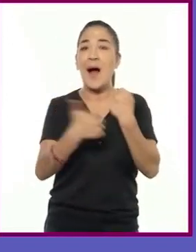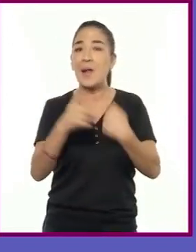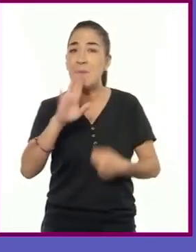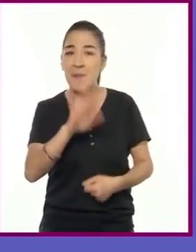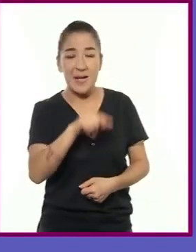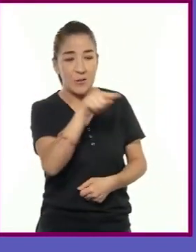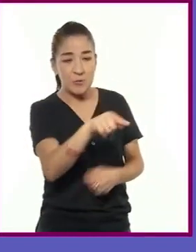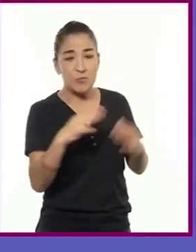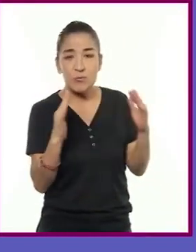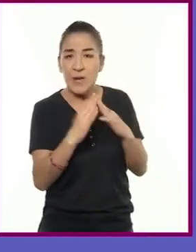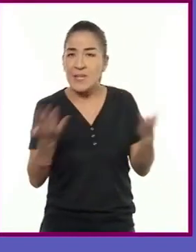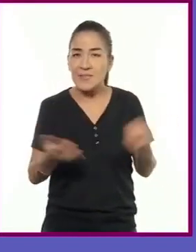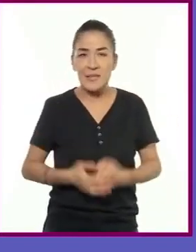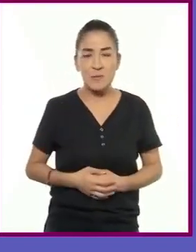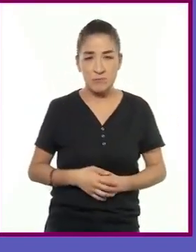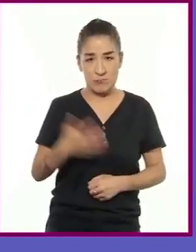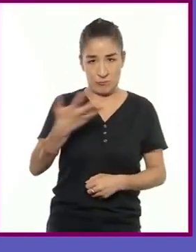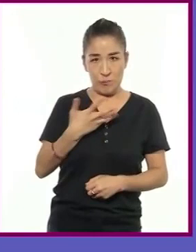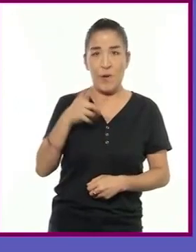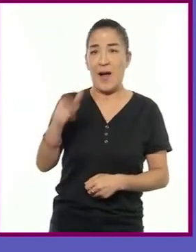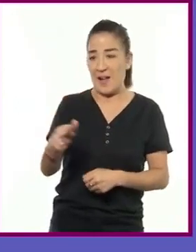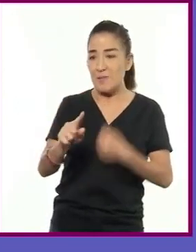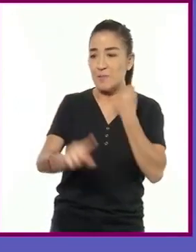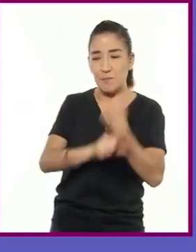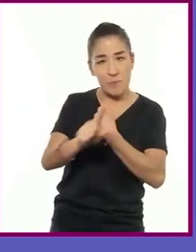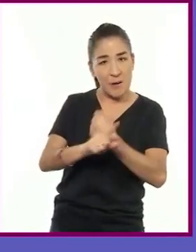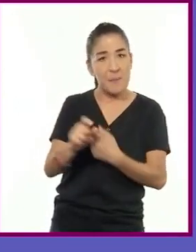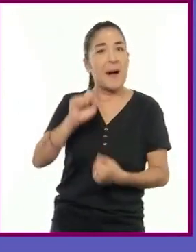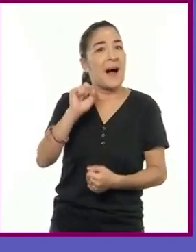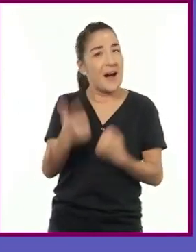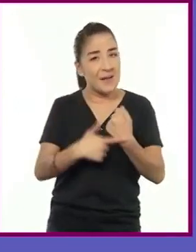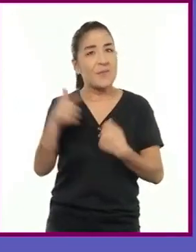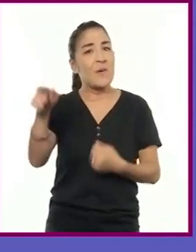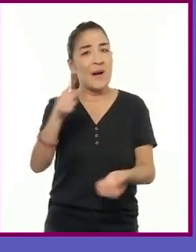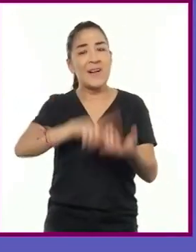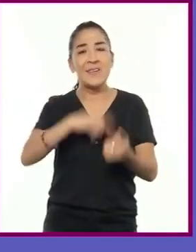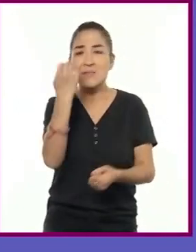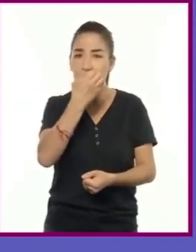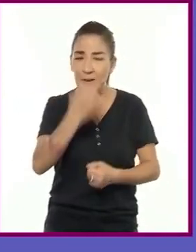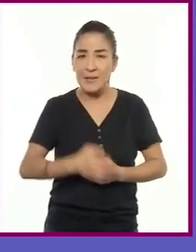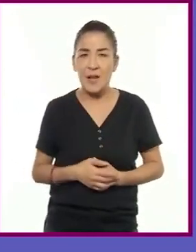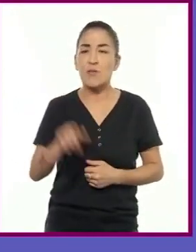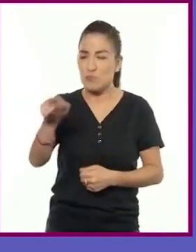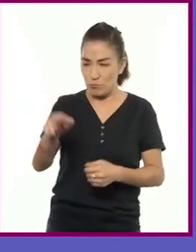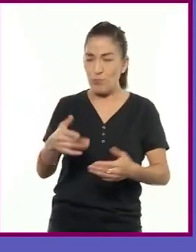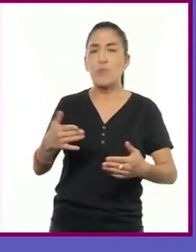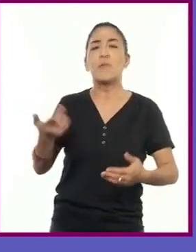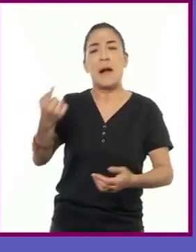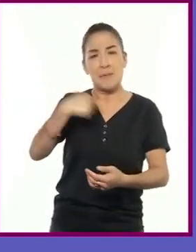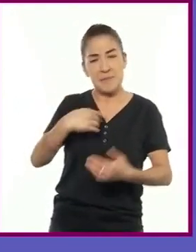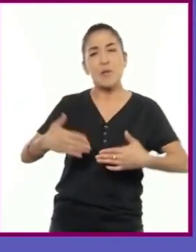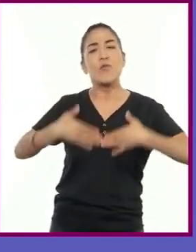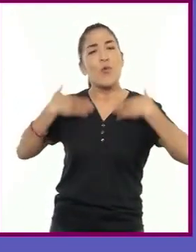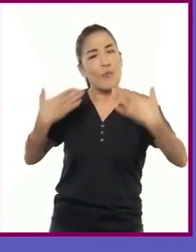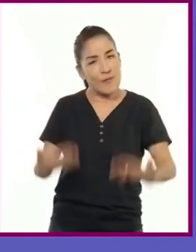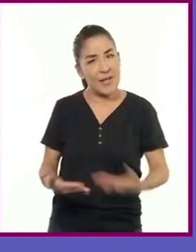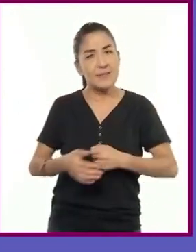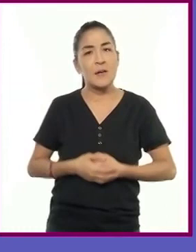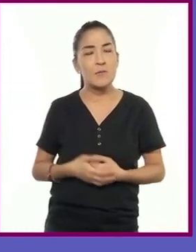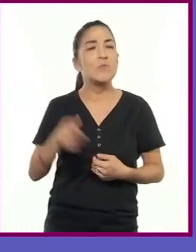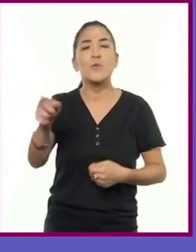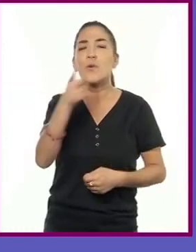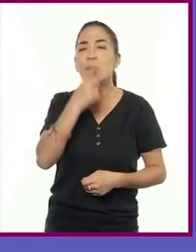casa? ¿Tuviste algún problema en la escuela? Ten confianza en mí. Dime en qué forma puedo